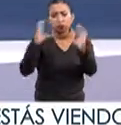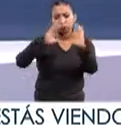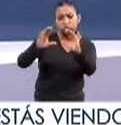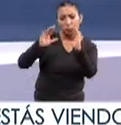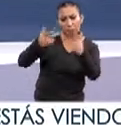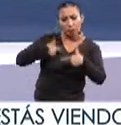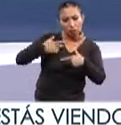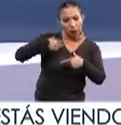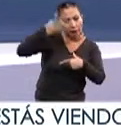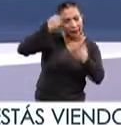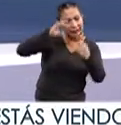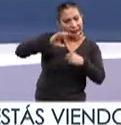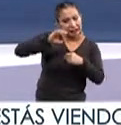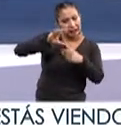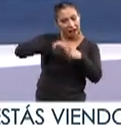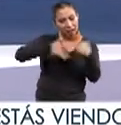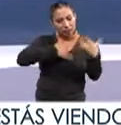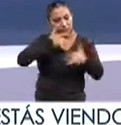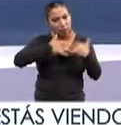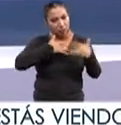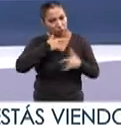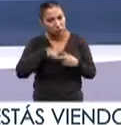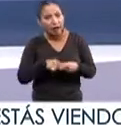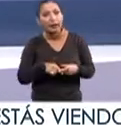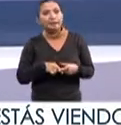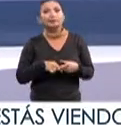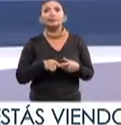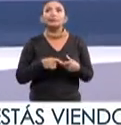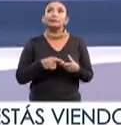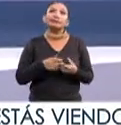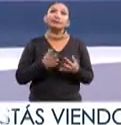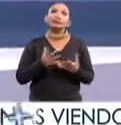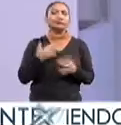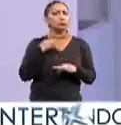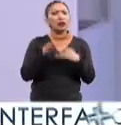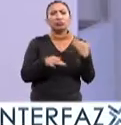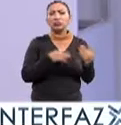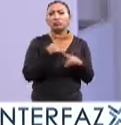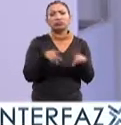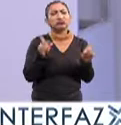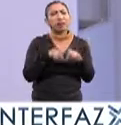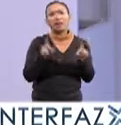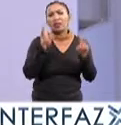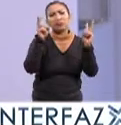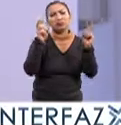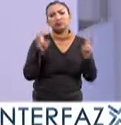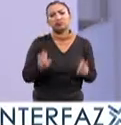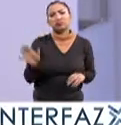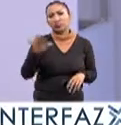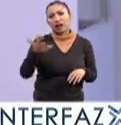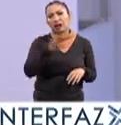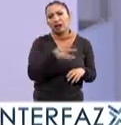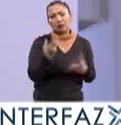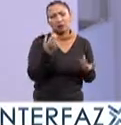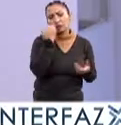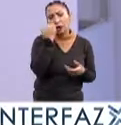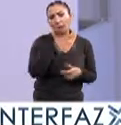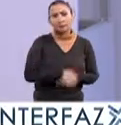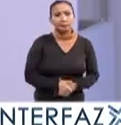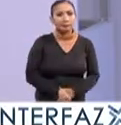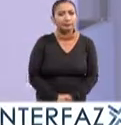formación ciudadana, como de formación socioemocional, de todos los tipos y ámbitos que se necesitan en la